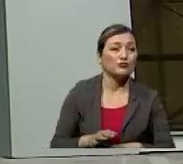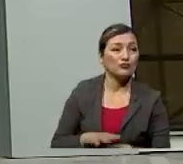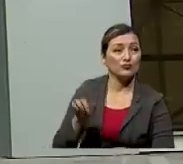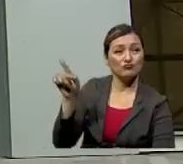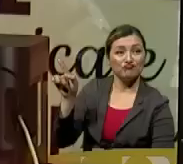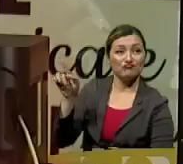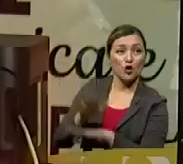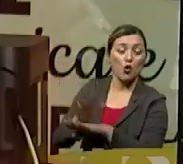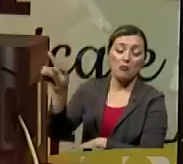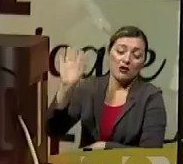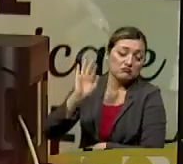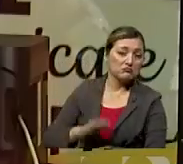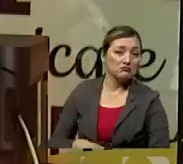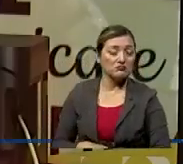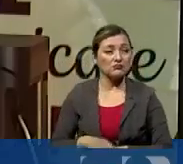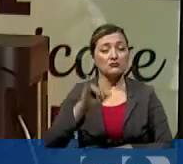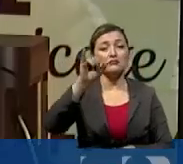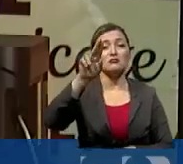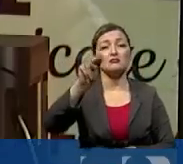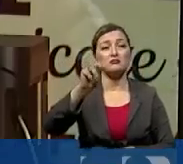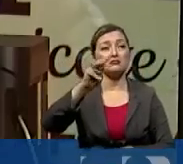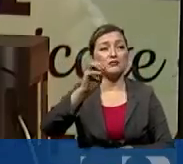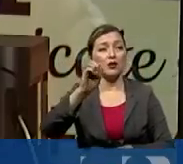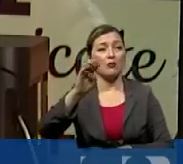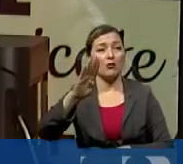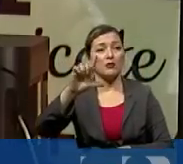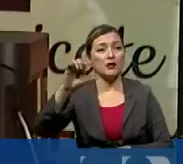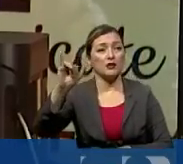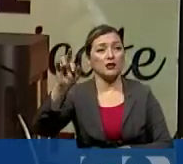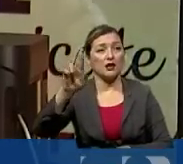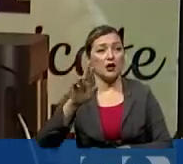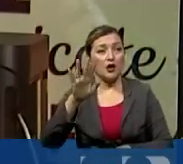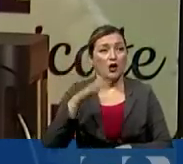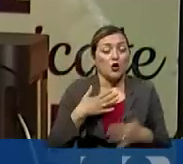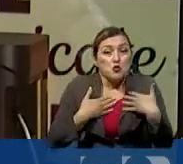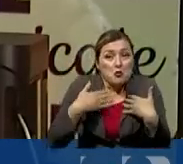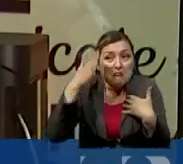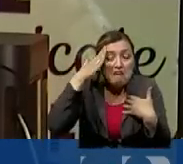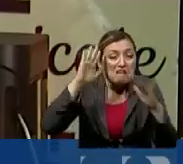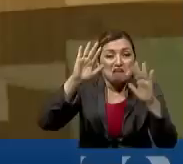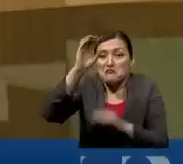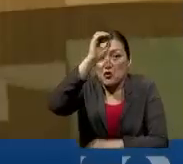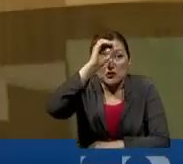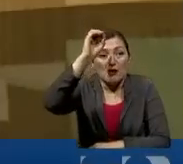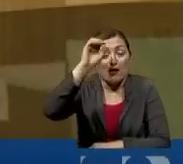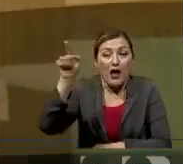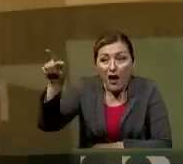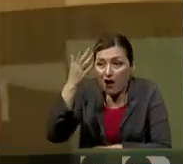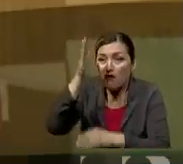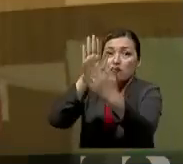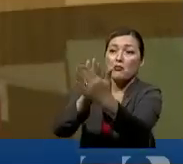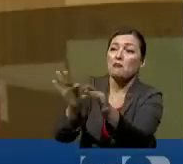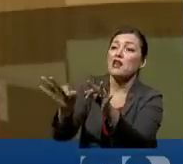es Inmobiliar. Nosotros no conocíamos, tendrá que ellos dar las explicaciones necesarias y no nosotros. Y hemos